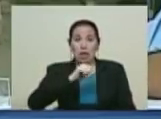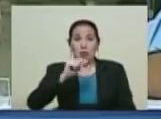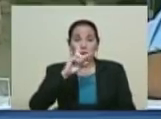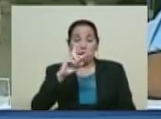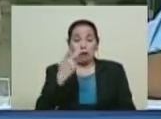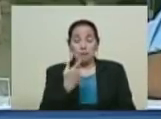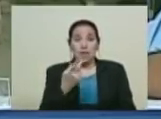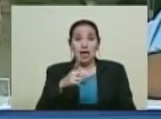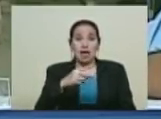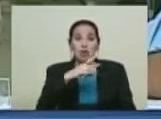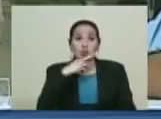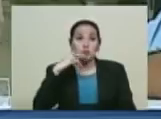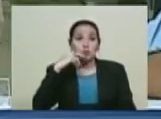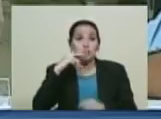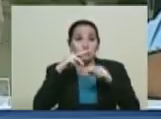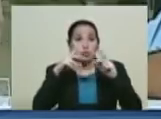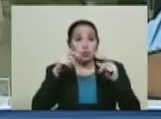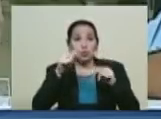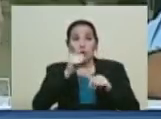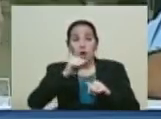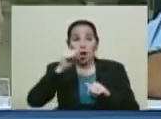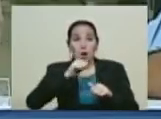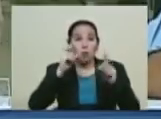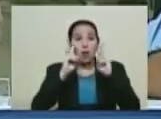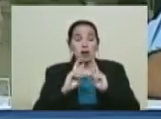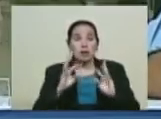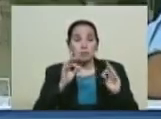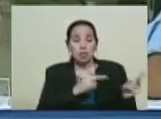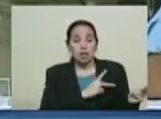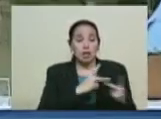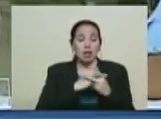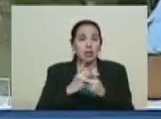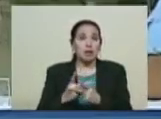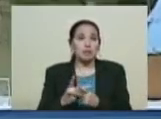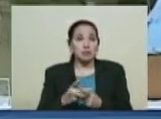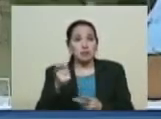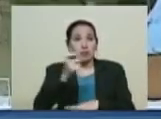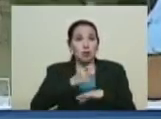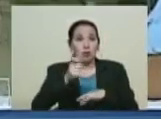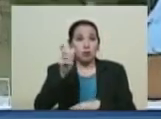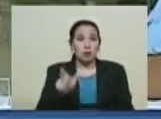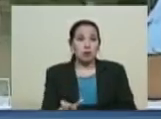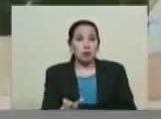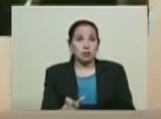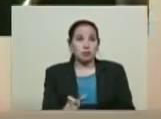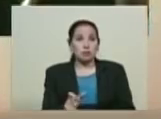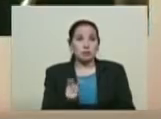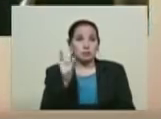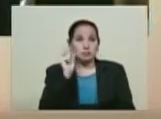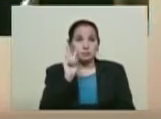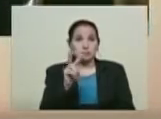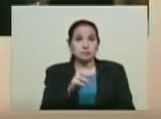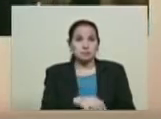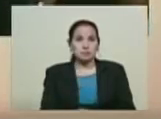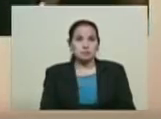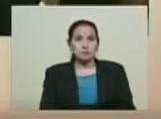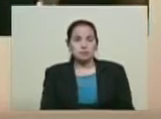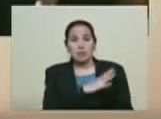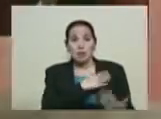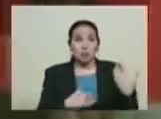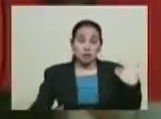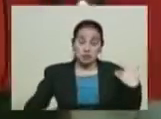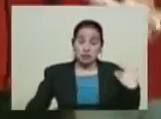la tecnología del siglo XXI. Adelante, gobernador García Carneiro, en el estado Vargas. Presidente,